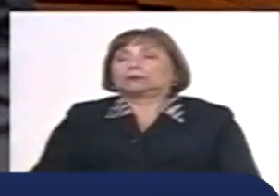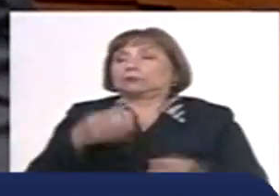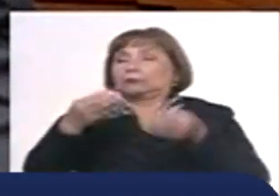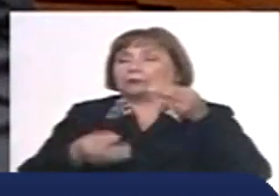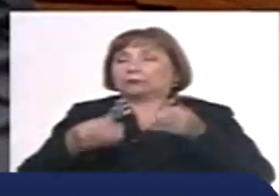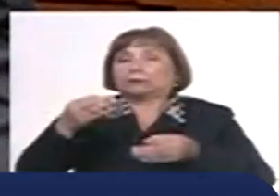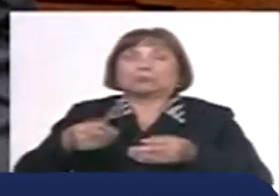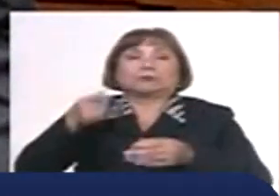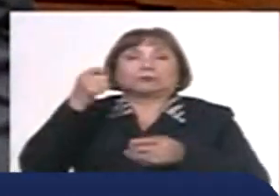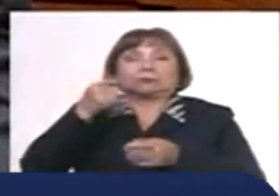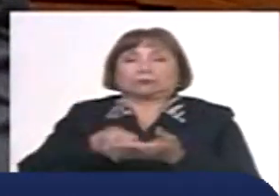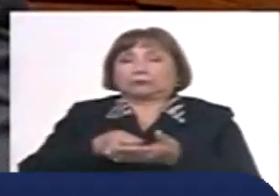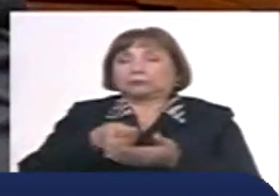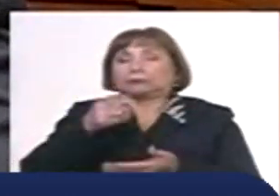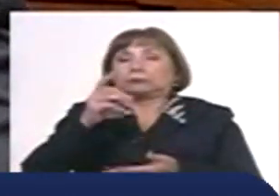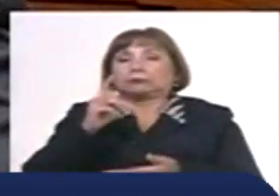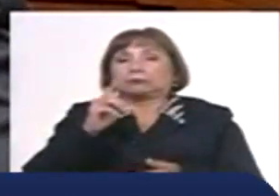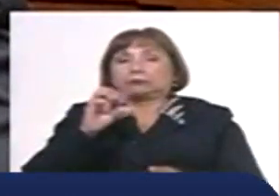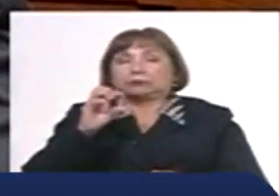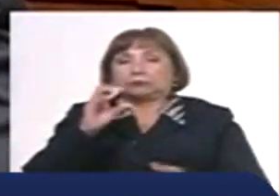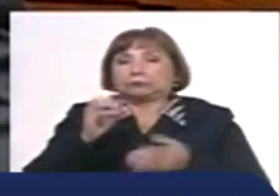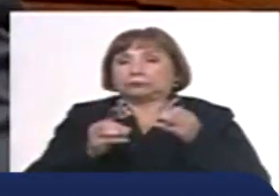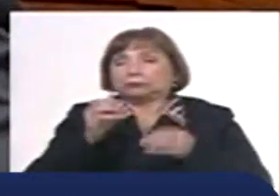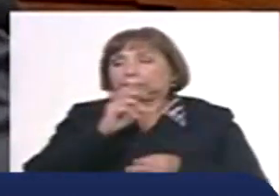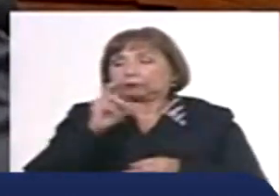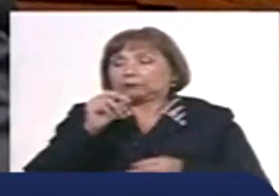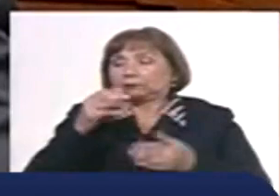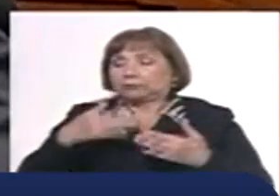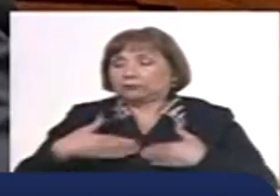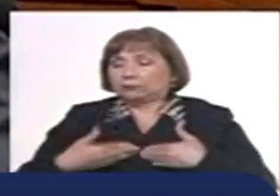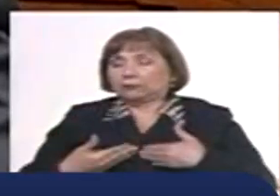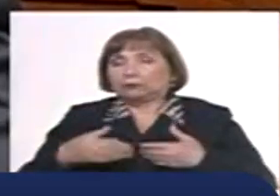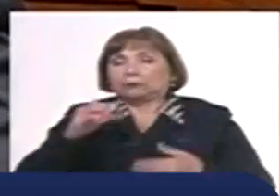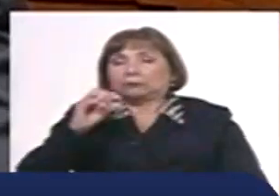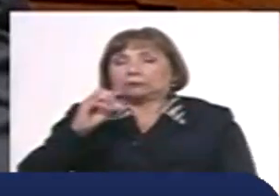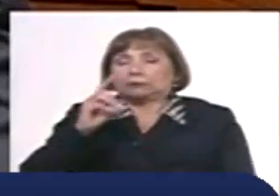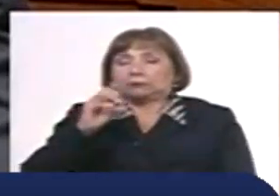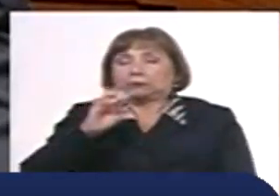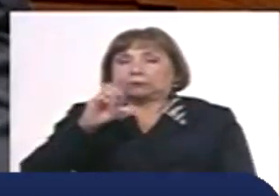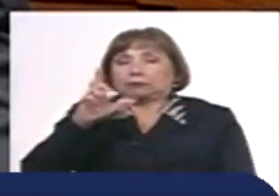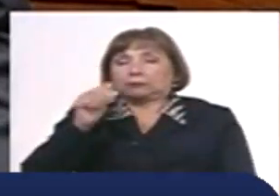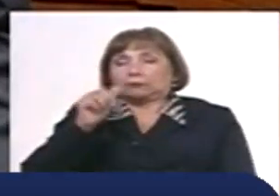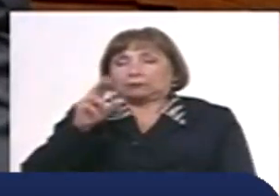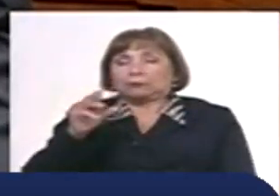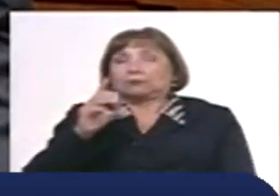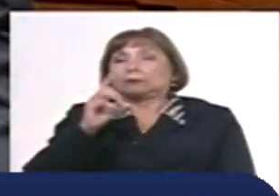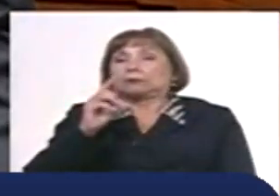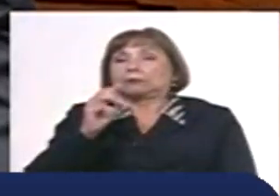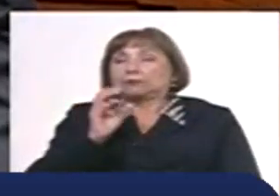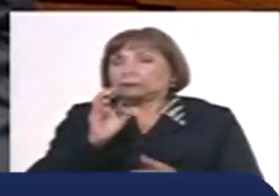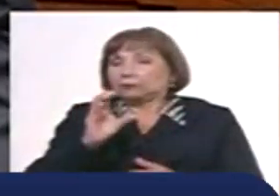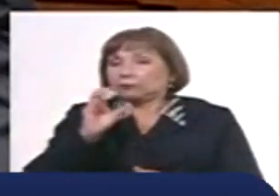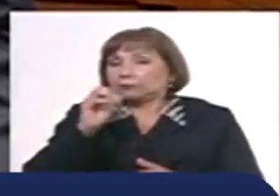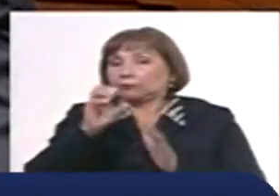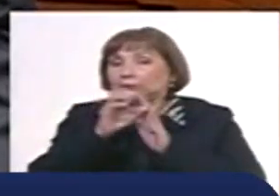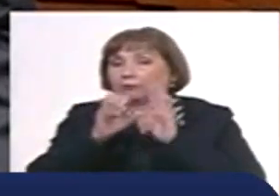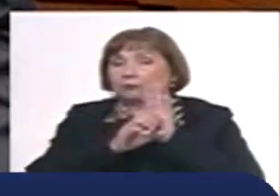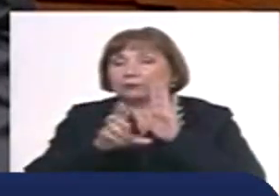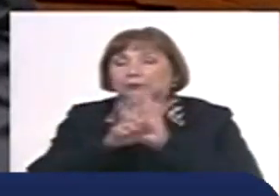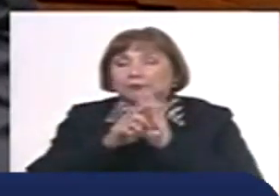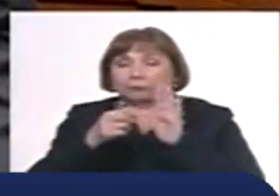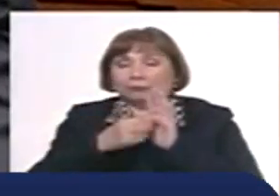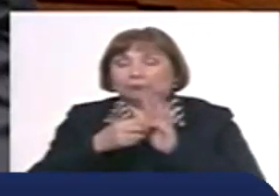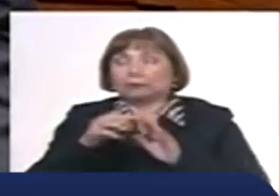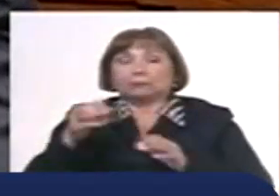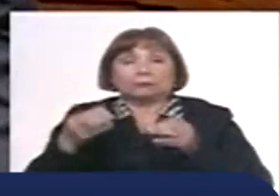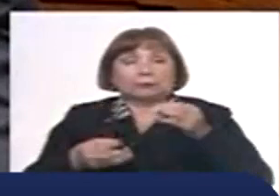Tribunal Constitucional lo ha declarado o no lo ha declarado constitucional. El hecho de que el